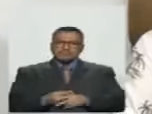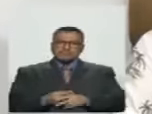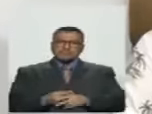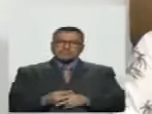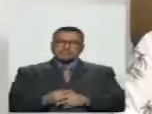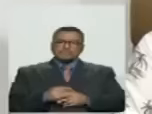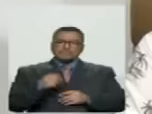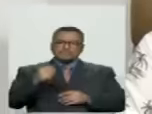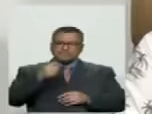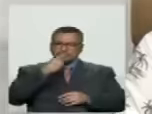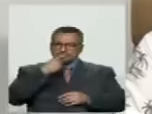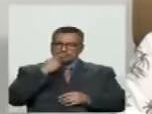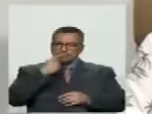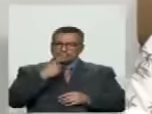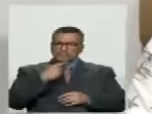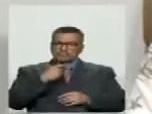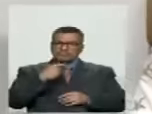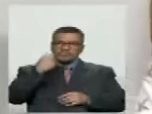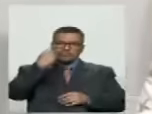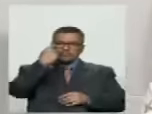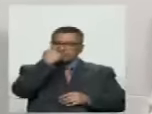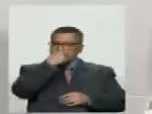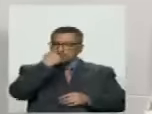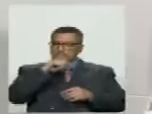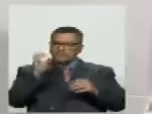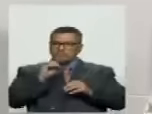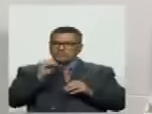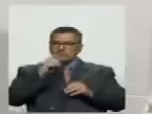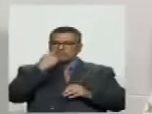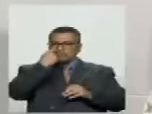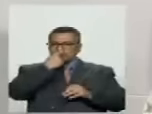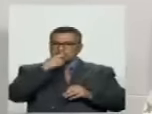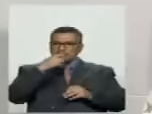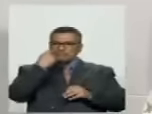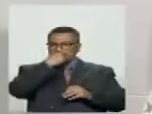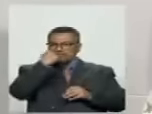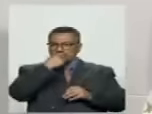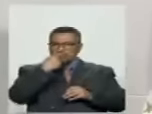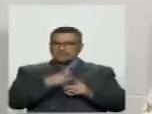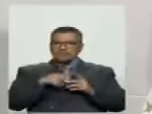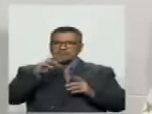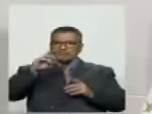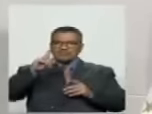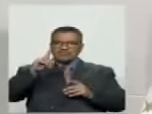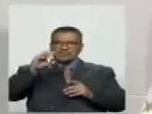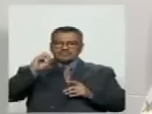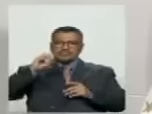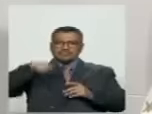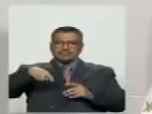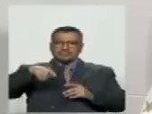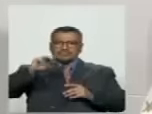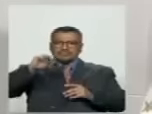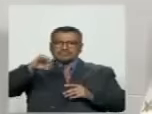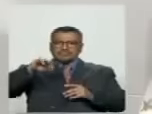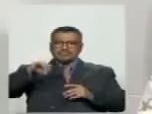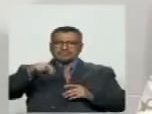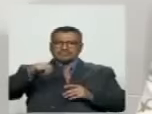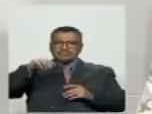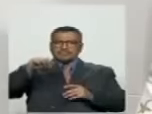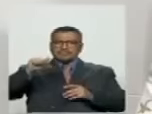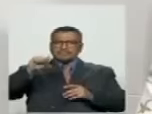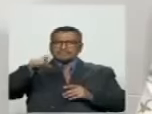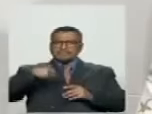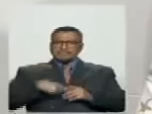consumen anfetamina los adictos o consumen cocaína, que se llama dopamina. Y es un neurotransmisor